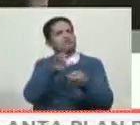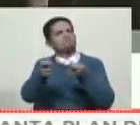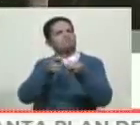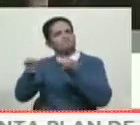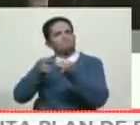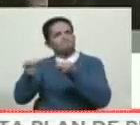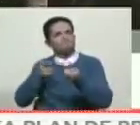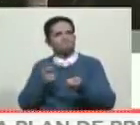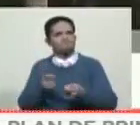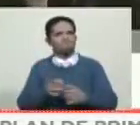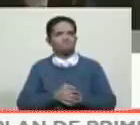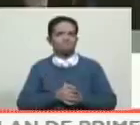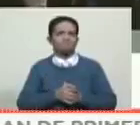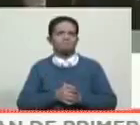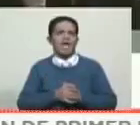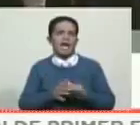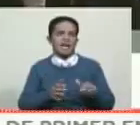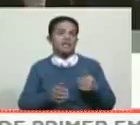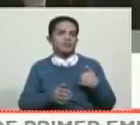Yo lo voy a decir.